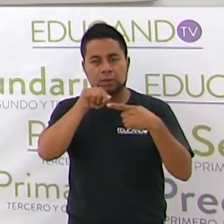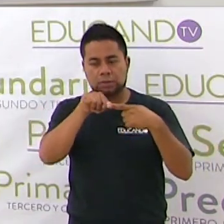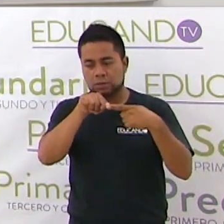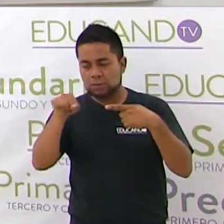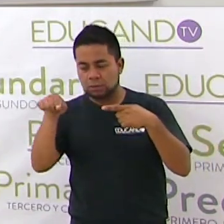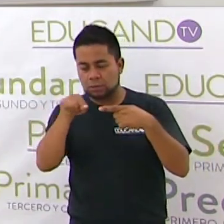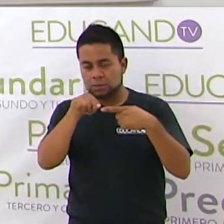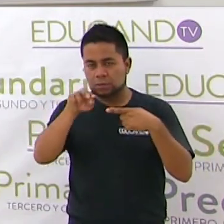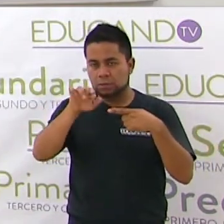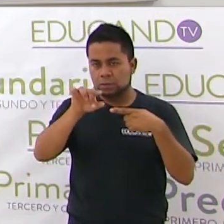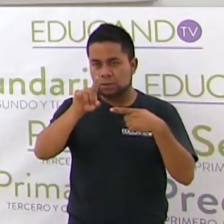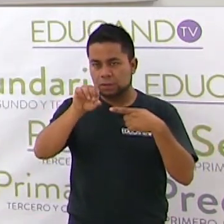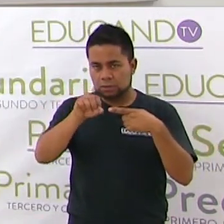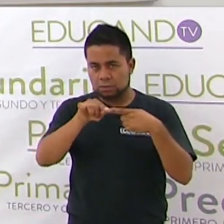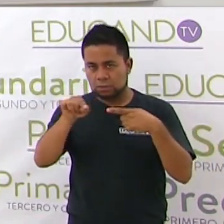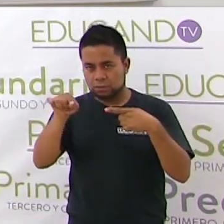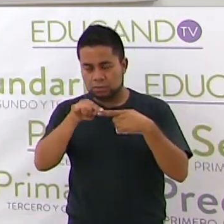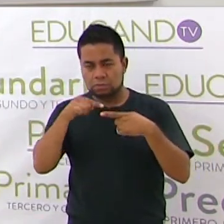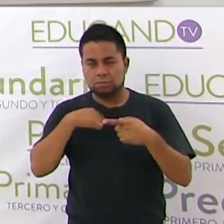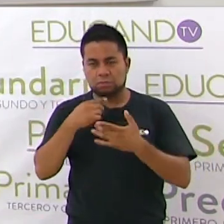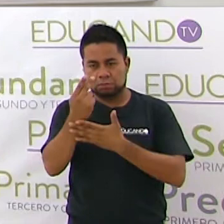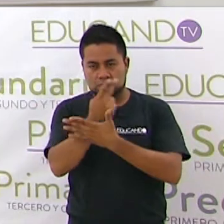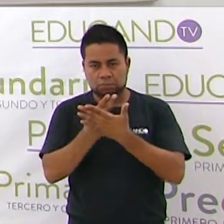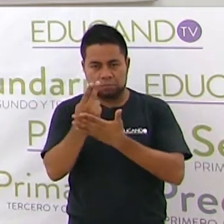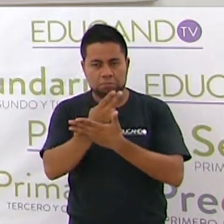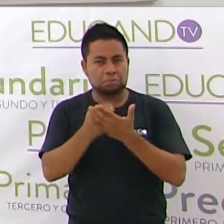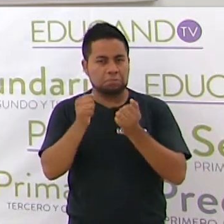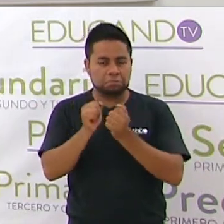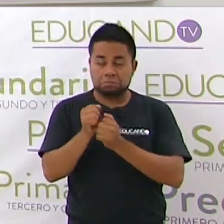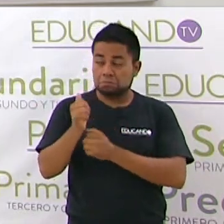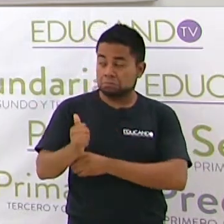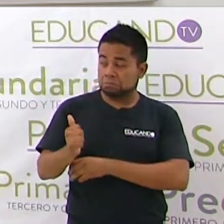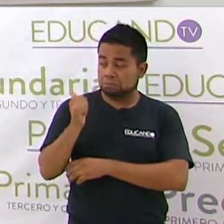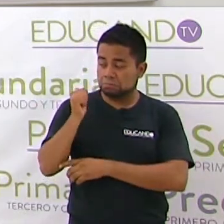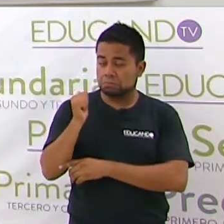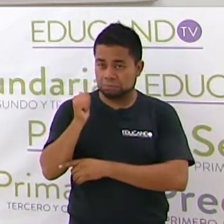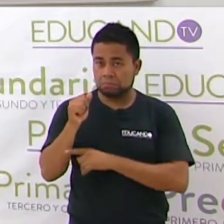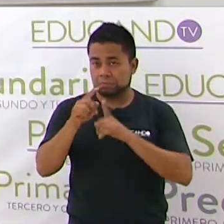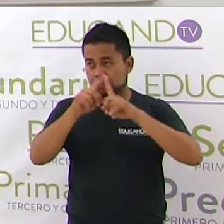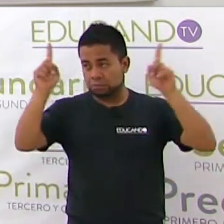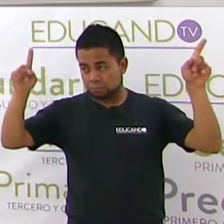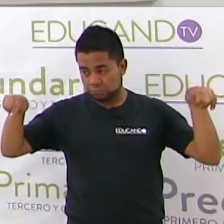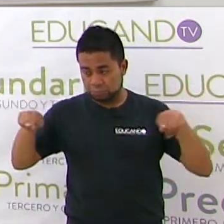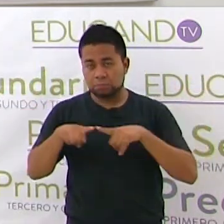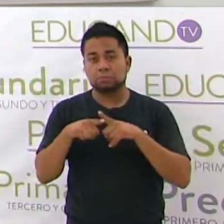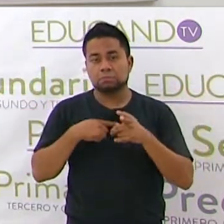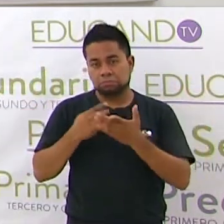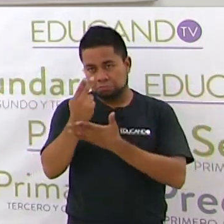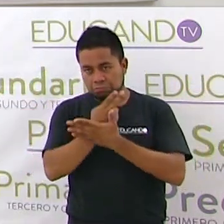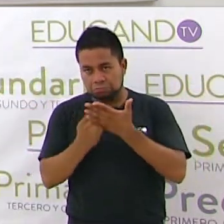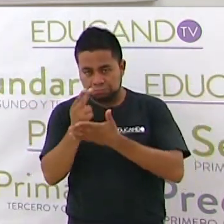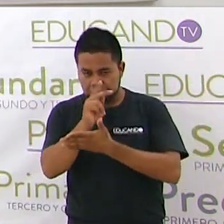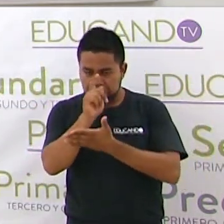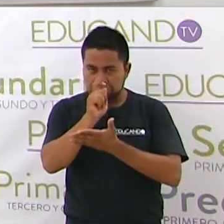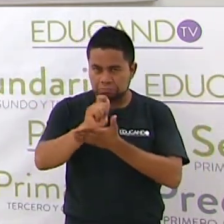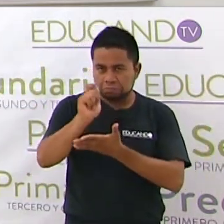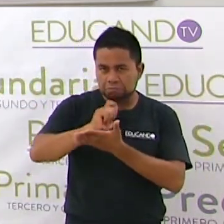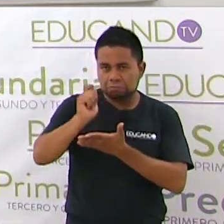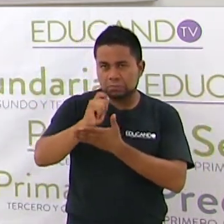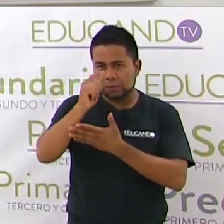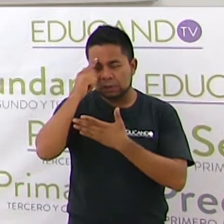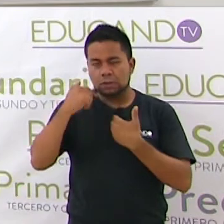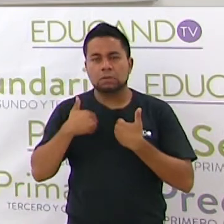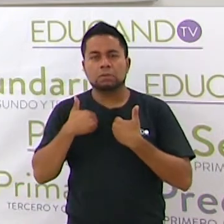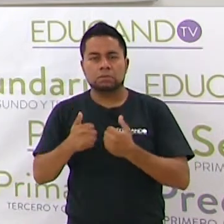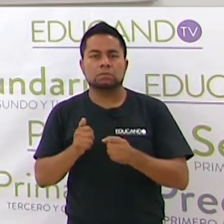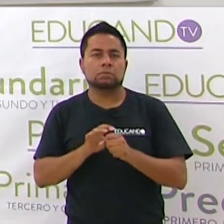un radio también. Y lo voy a ilustrar ahora a continuación en el gráfico que tenemos ahí para que vayamos